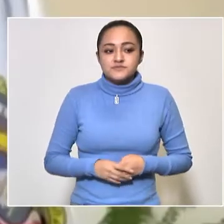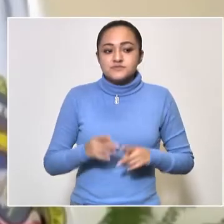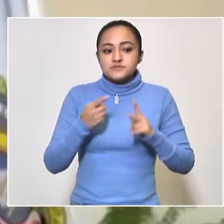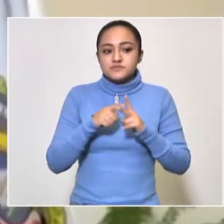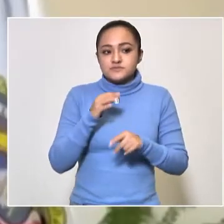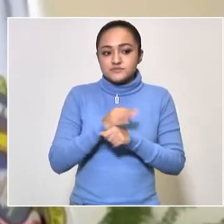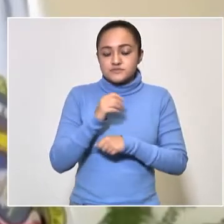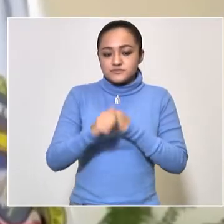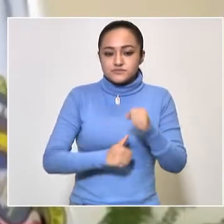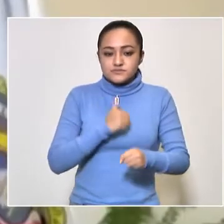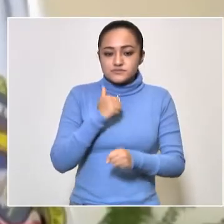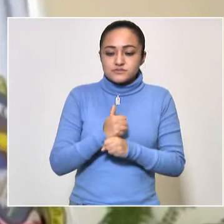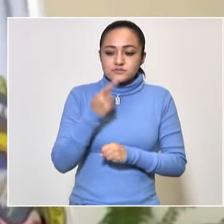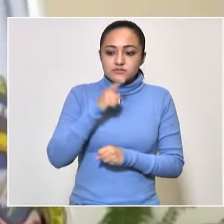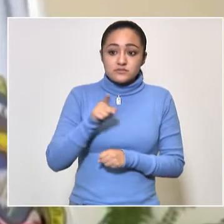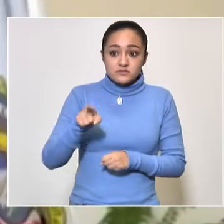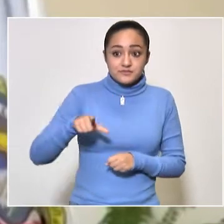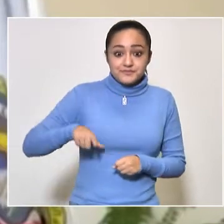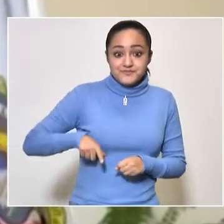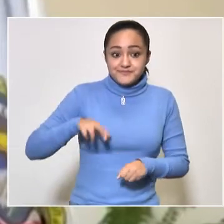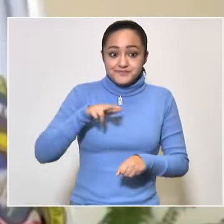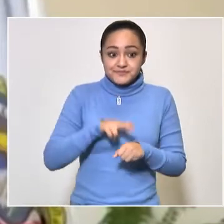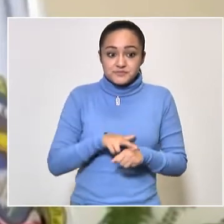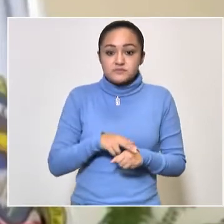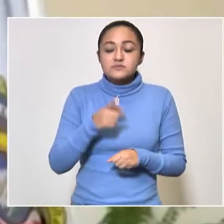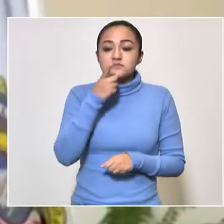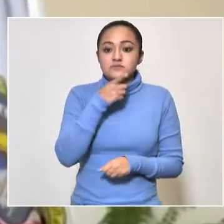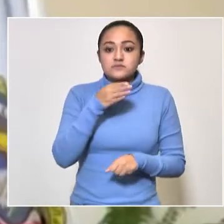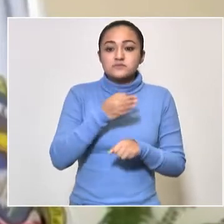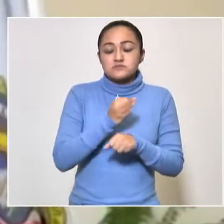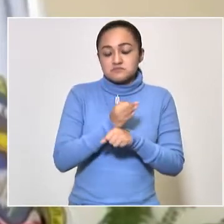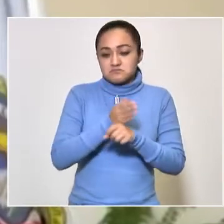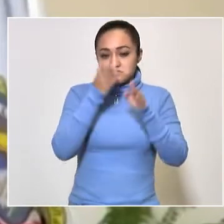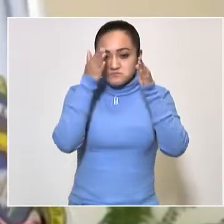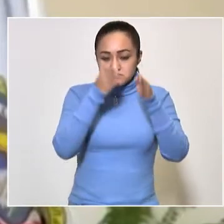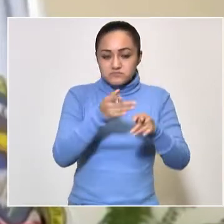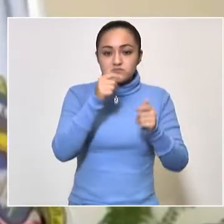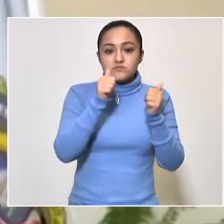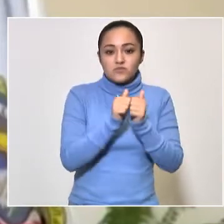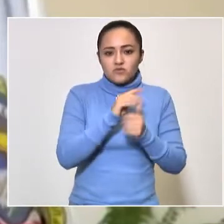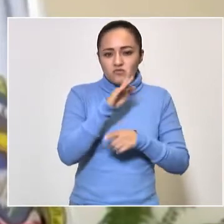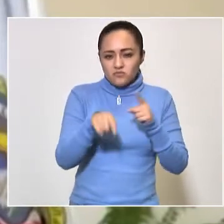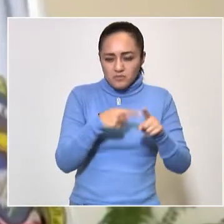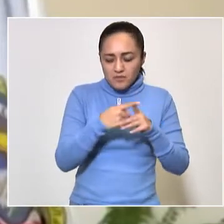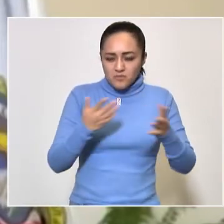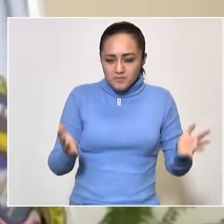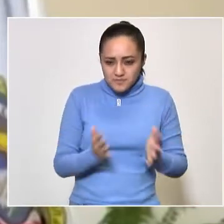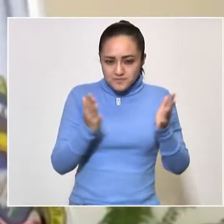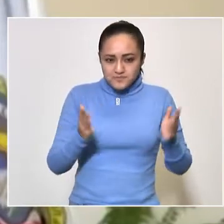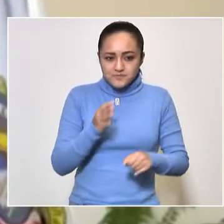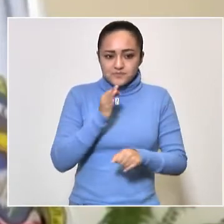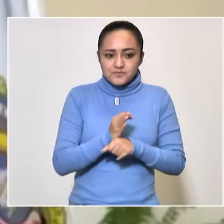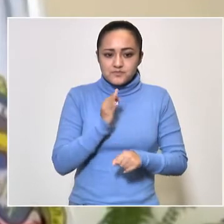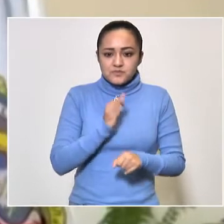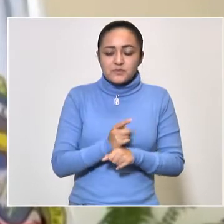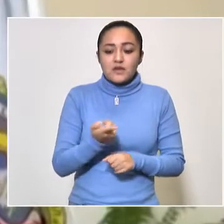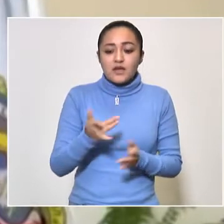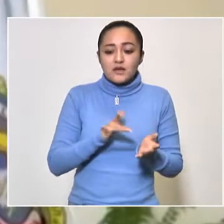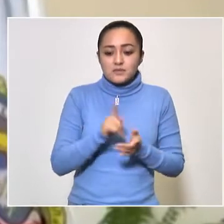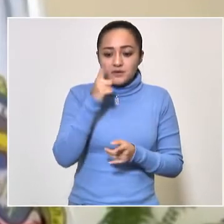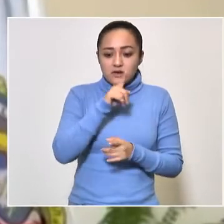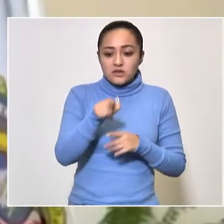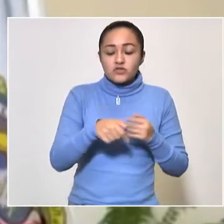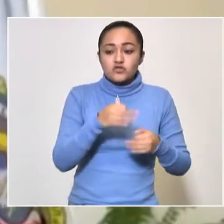Iniciando este año con la instrucción del gobernador de continuar enfocados y con toda la fuerza para incrementar acciones que apoyen a